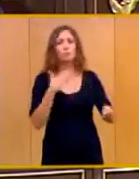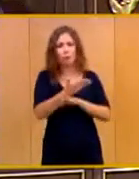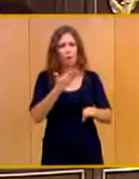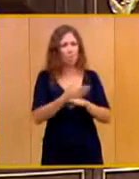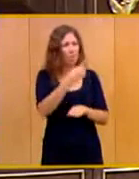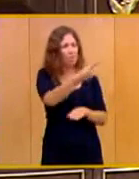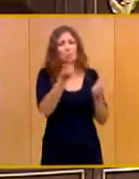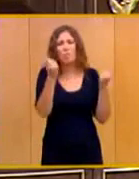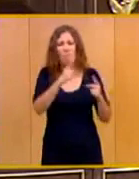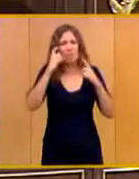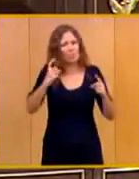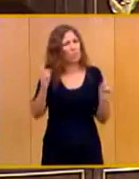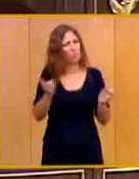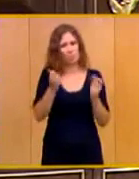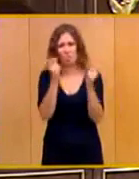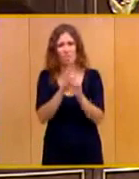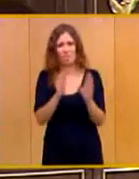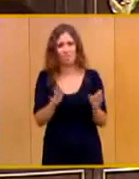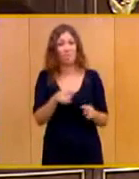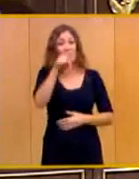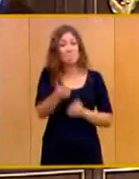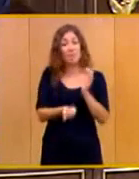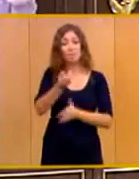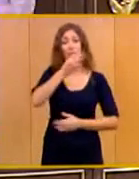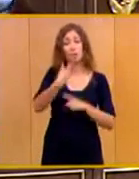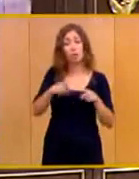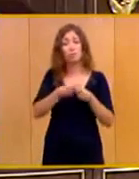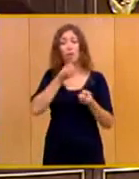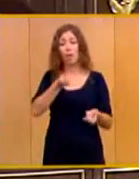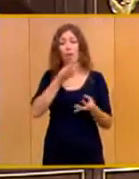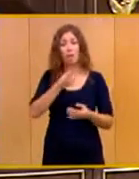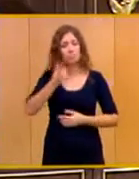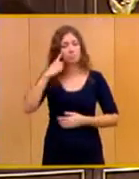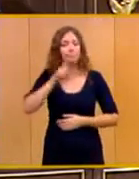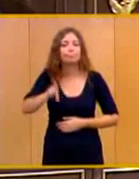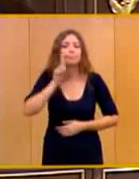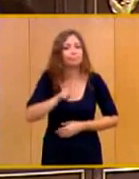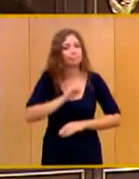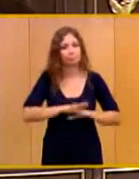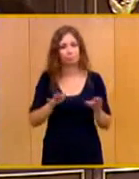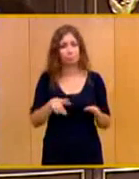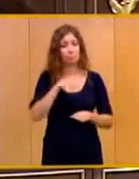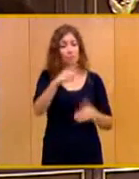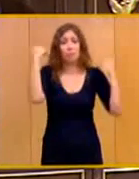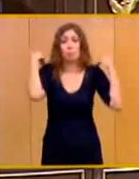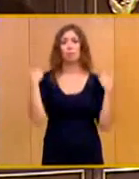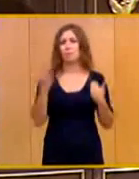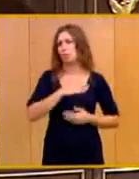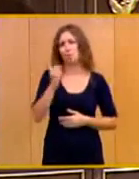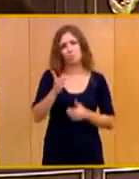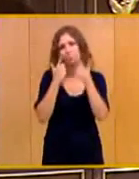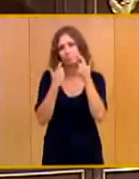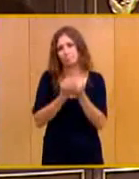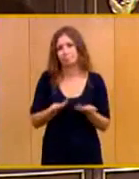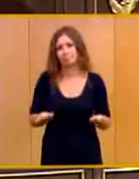señoría, porque nada de eso que usted dice es cierto. Solo pretende eludir sus responsabilidades.